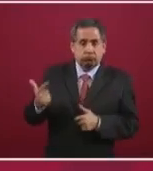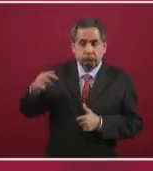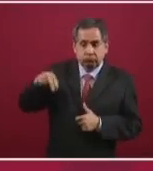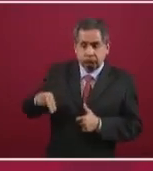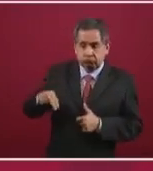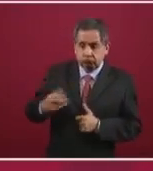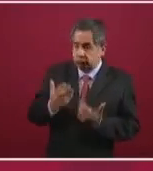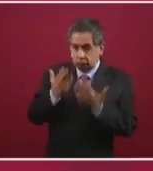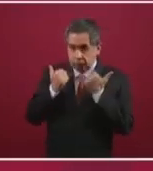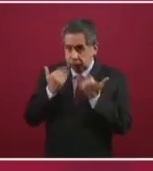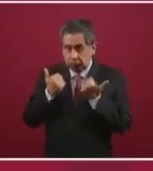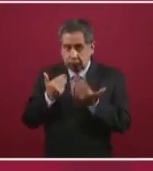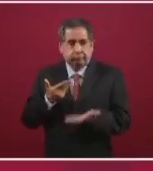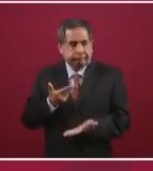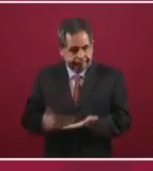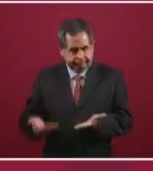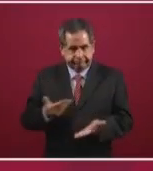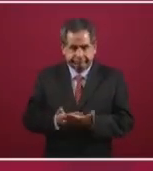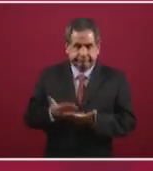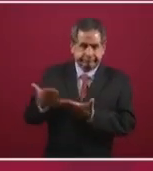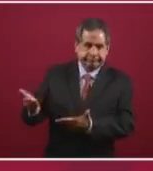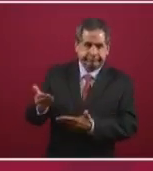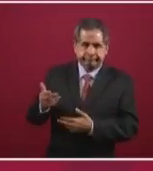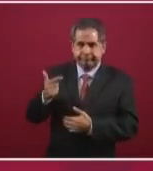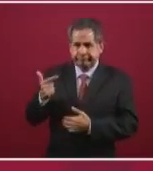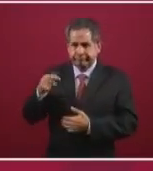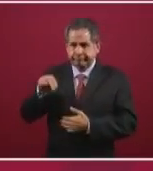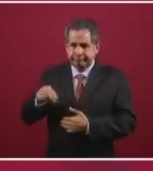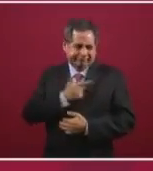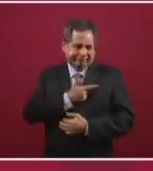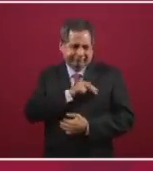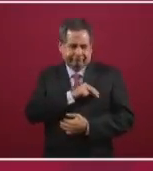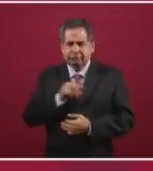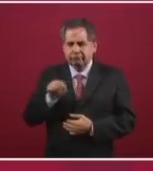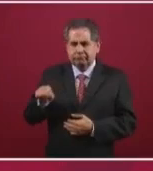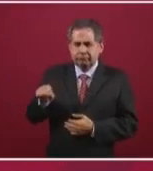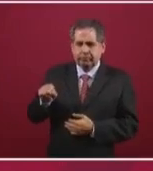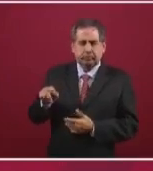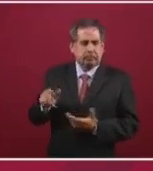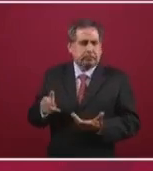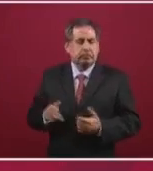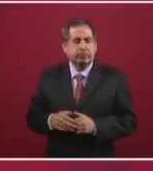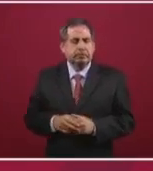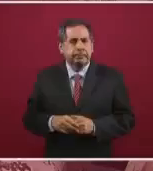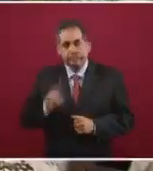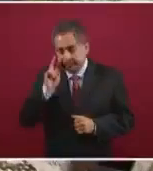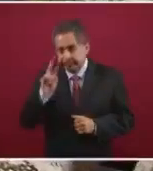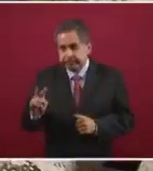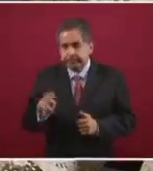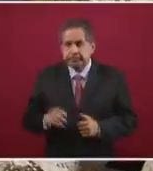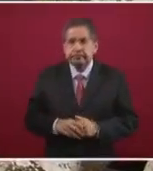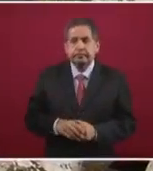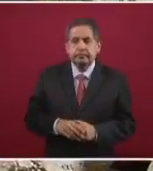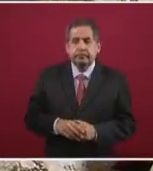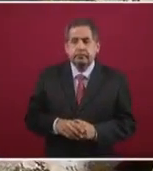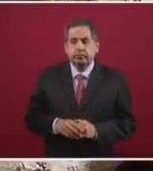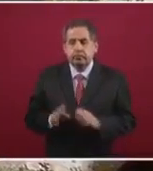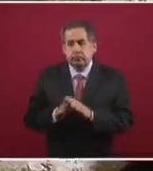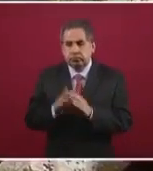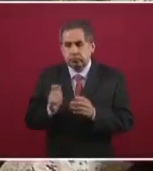Si vemos las cosas nada más en